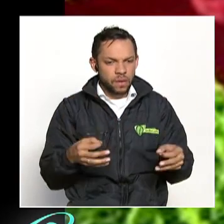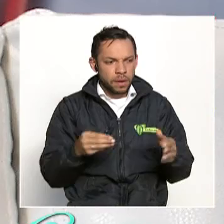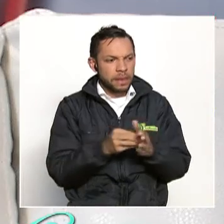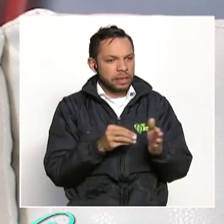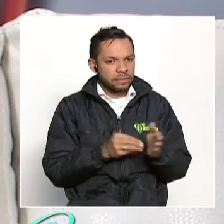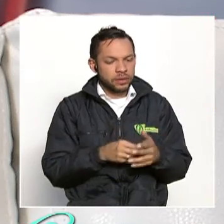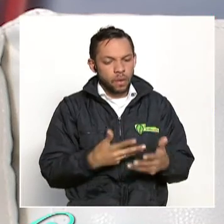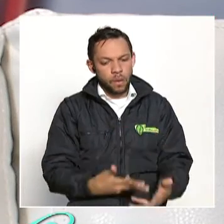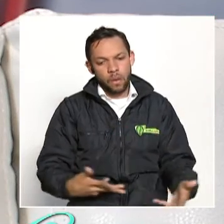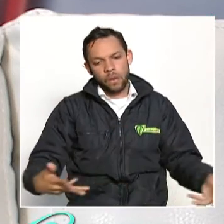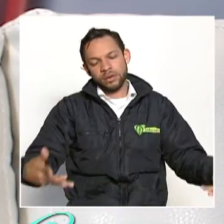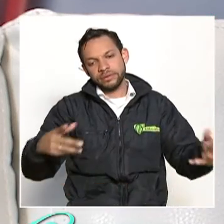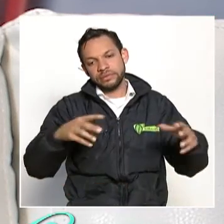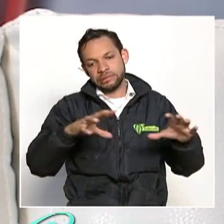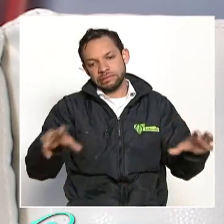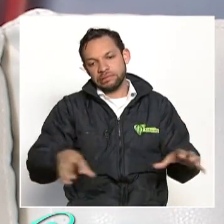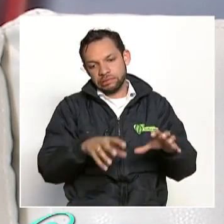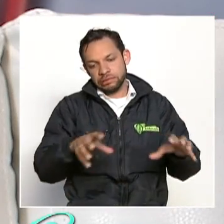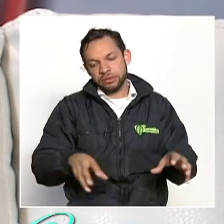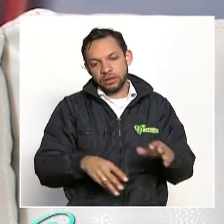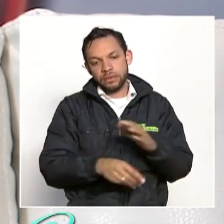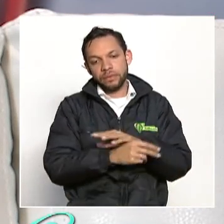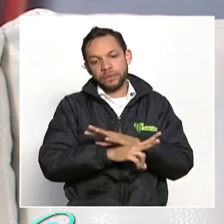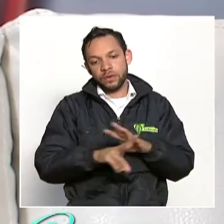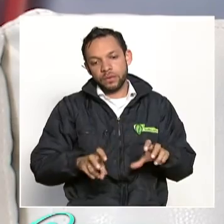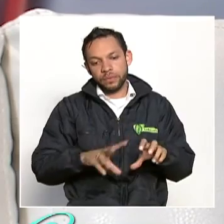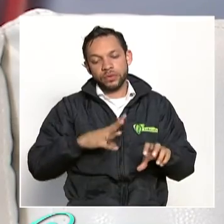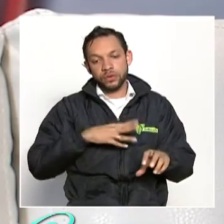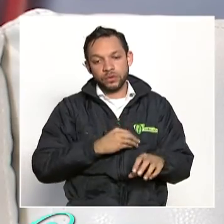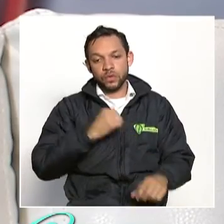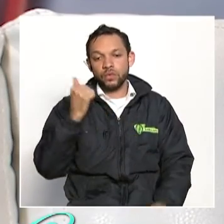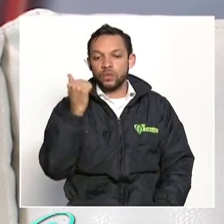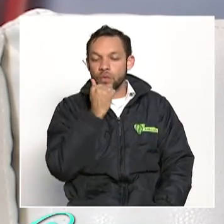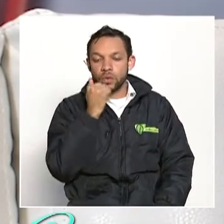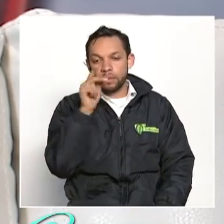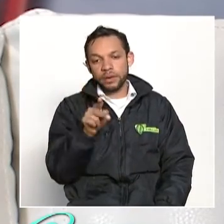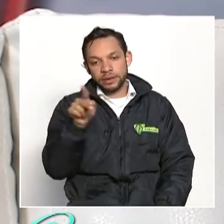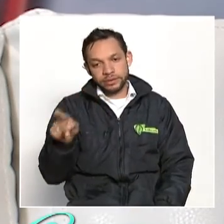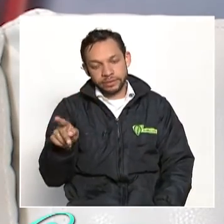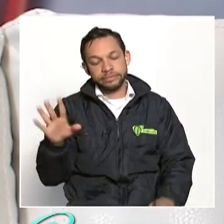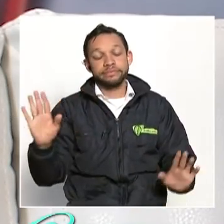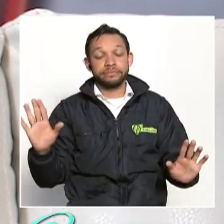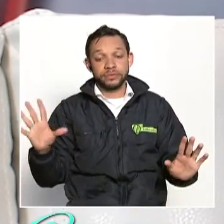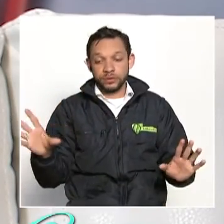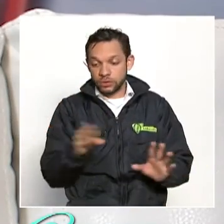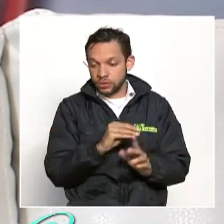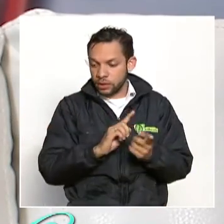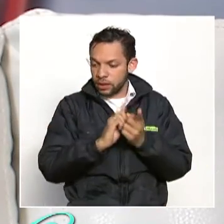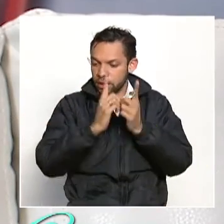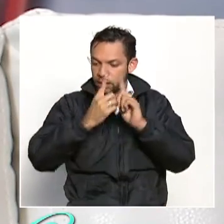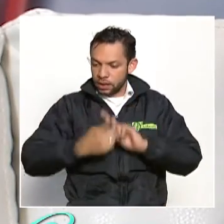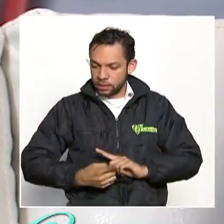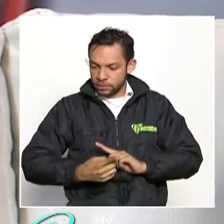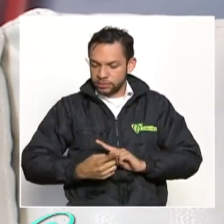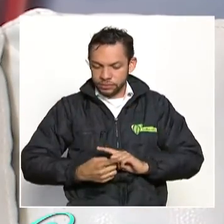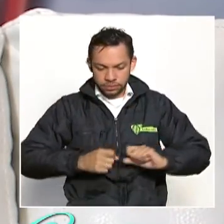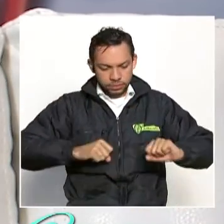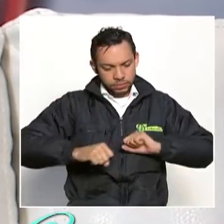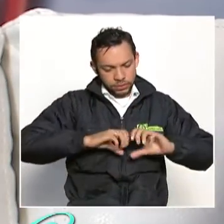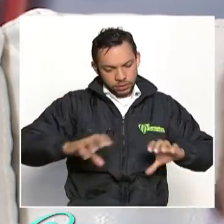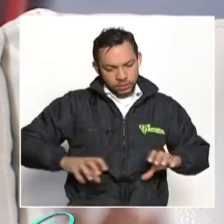Y tercero, pues la corrupción y todo eso. Y cuarto, cada vez somos más tercos. Y cada vez somos más tercos. Si cambiáramos un poco eso, como lo